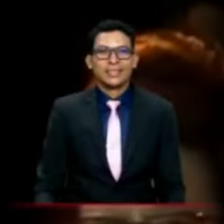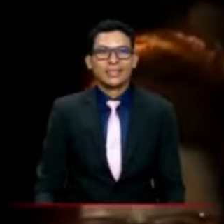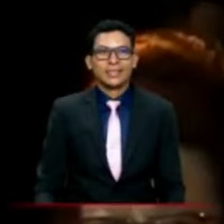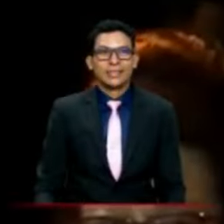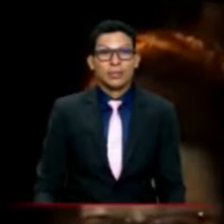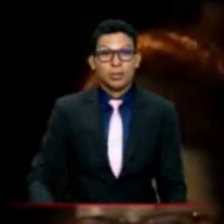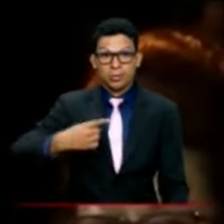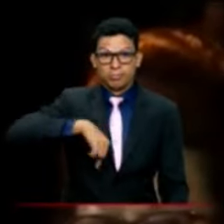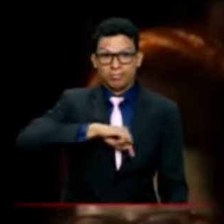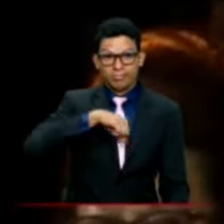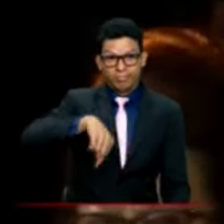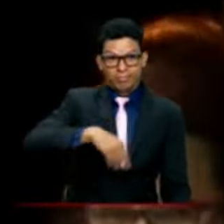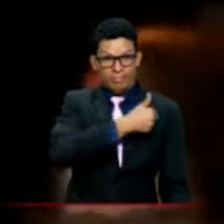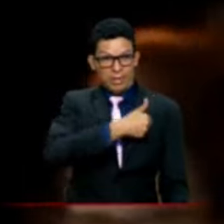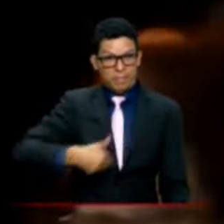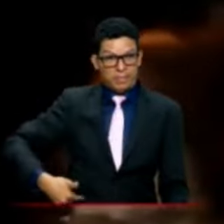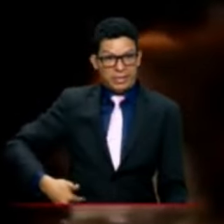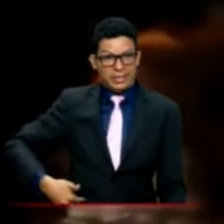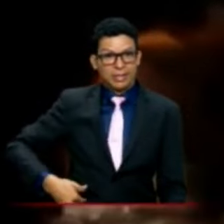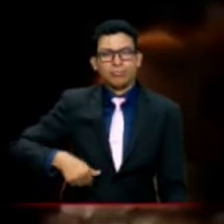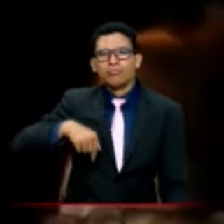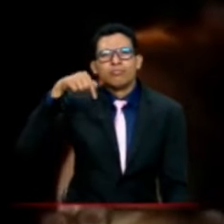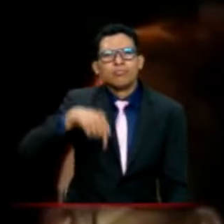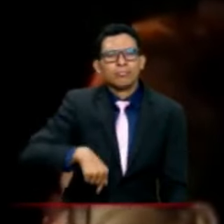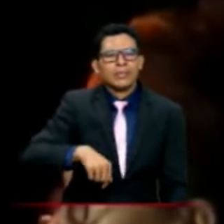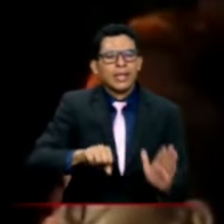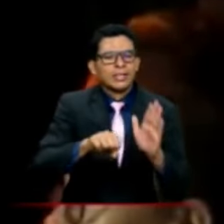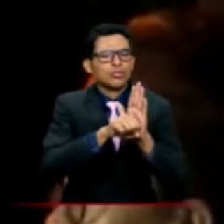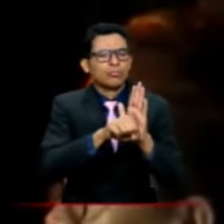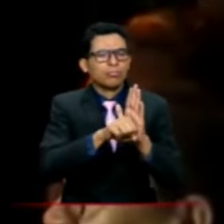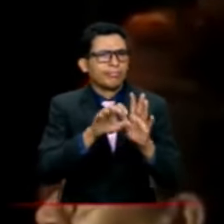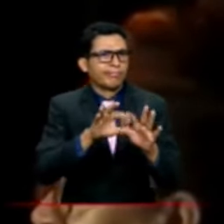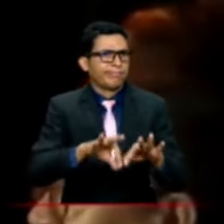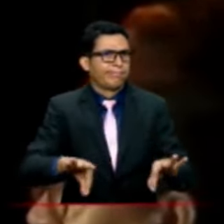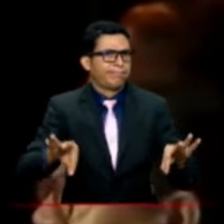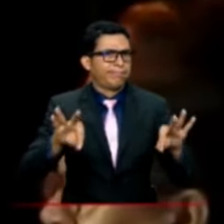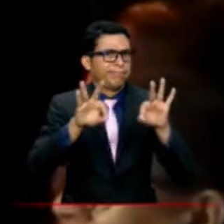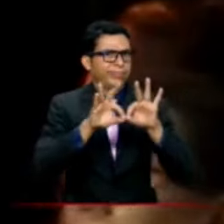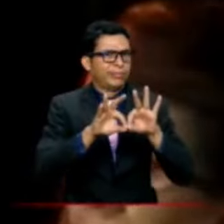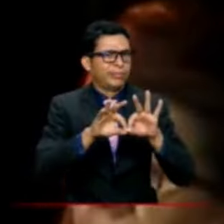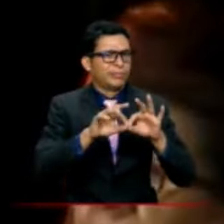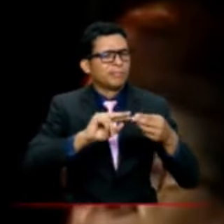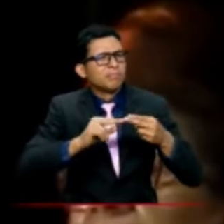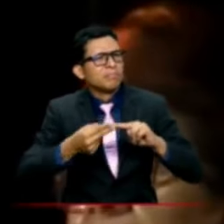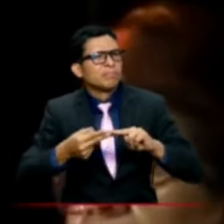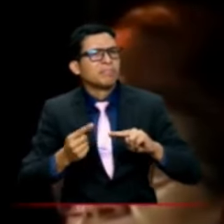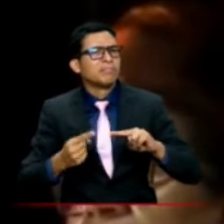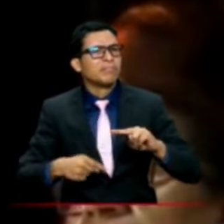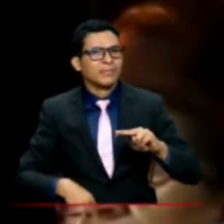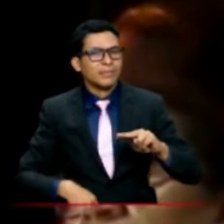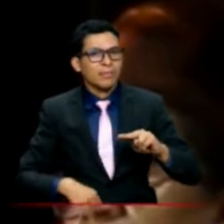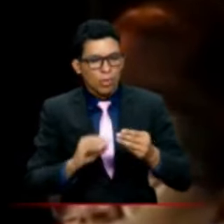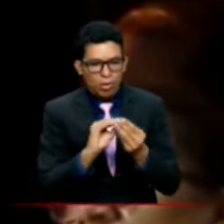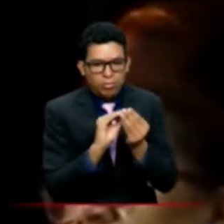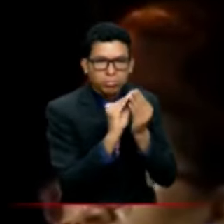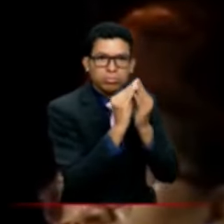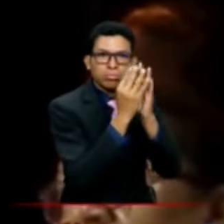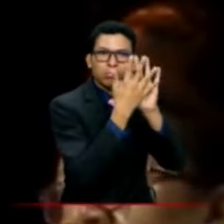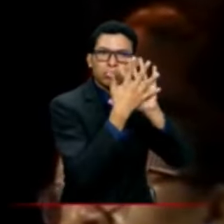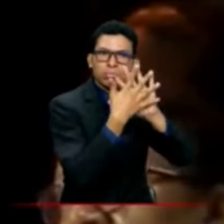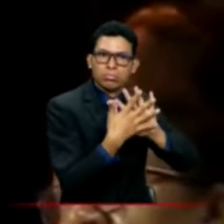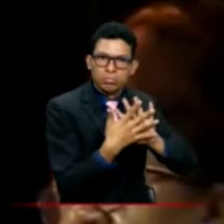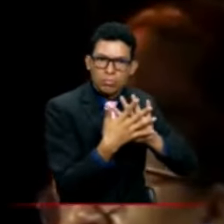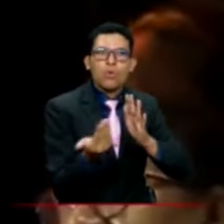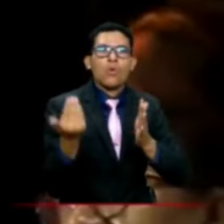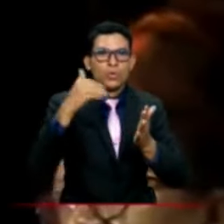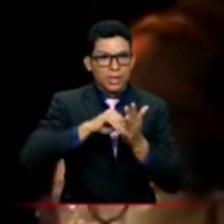Para nosotros, presidente, esto tiene un simbolismo muy importante, porque esta es la COP que vuelve